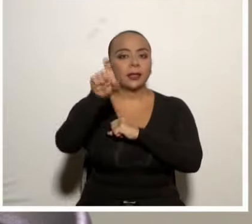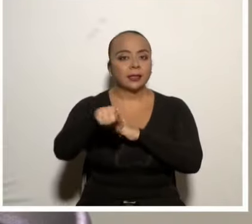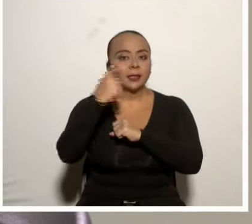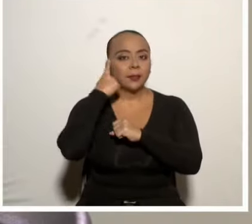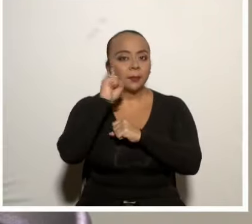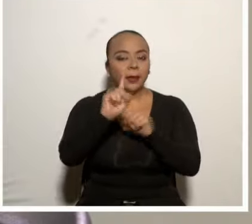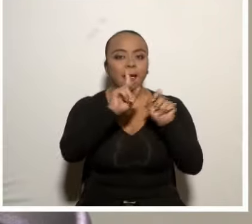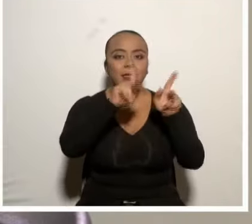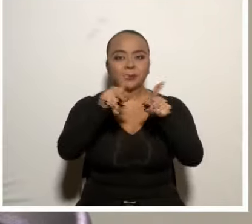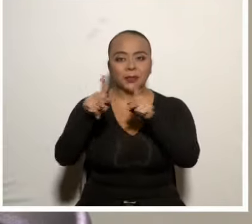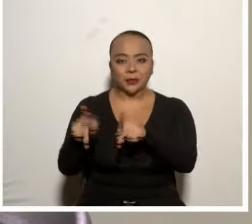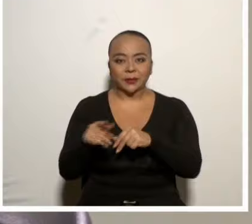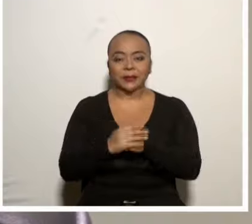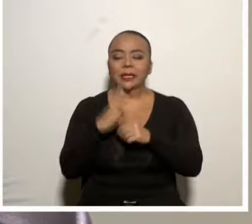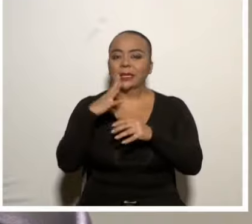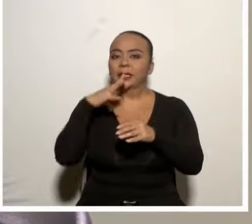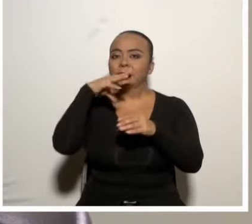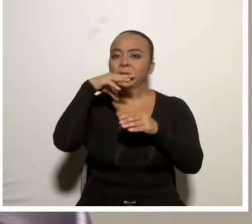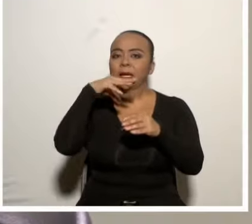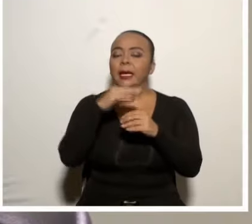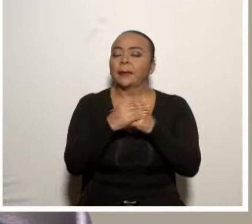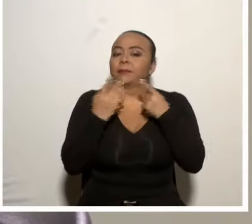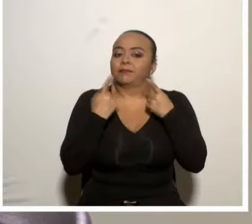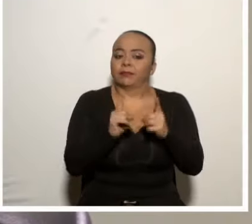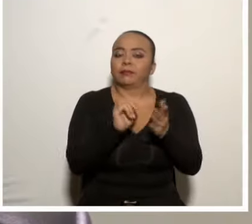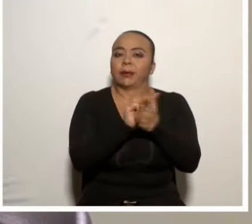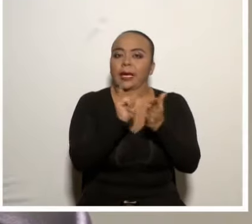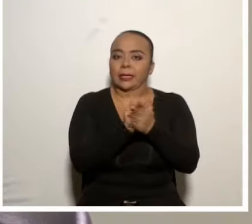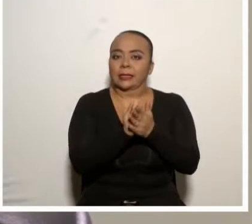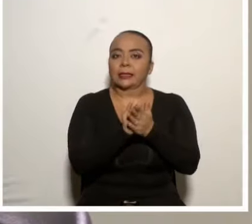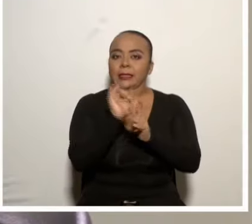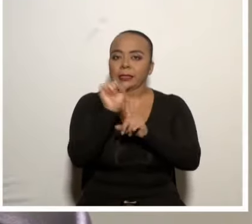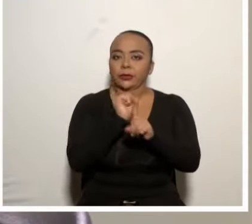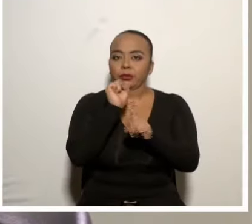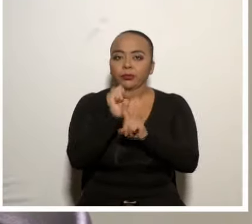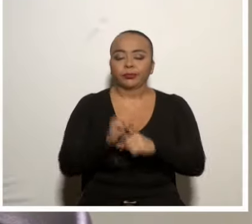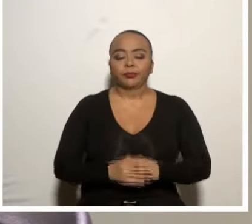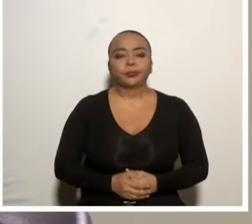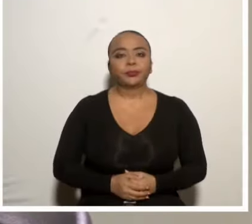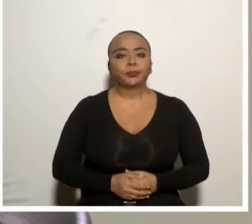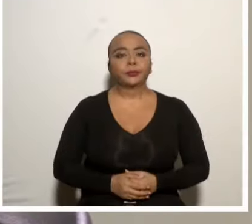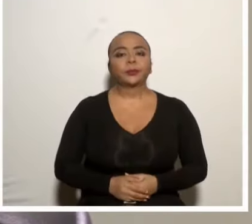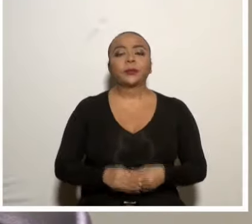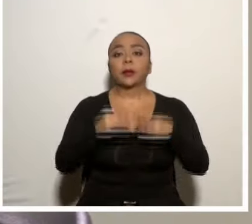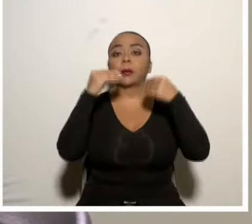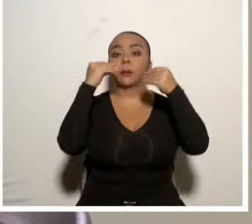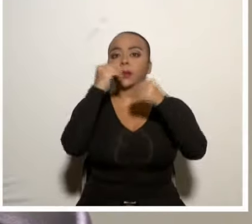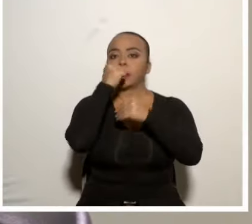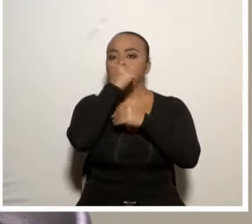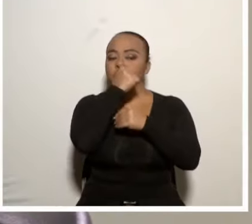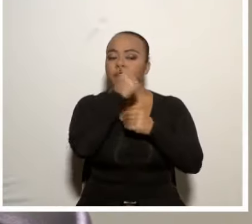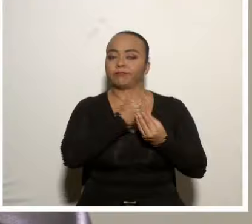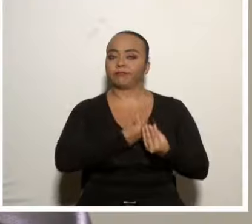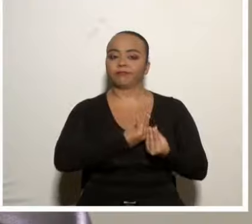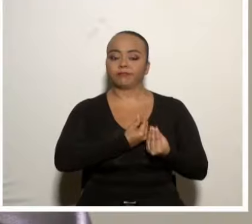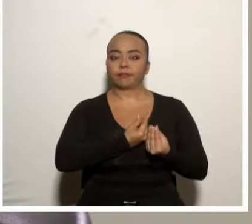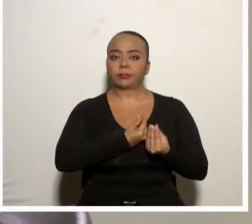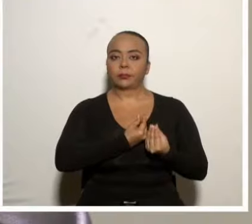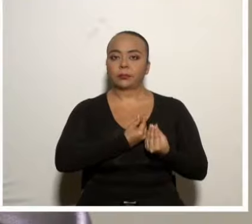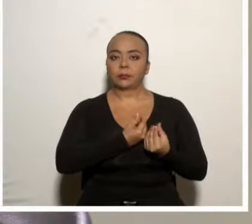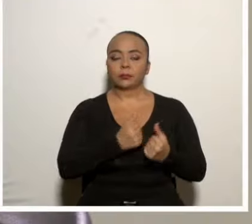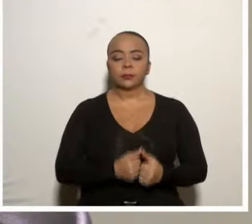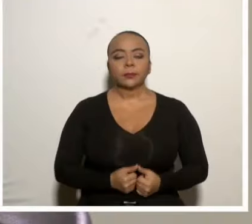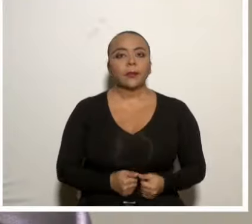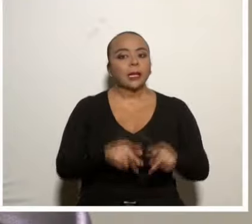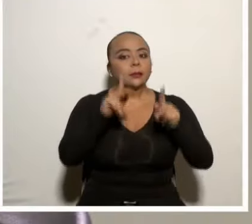para las personas que incluyen o que incurren en este delito. El narcotráfico pues da temor, el narcotráfico, las